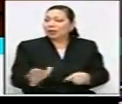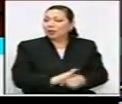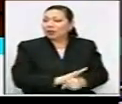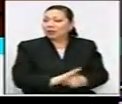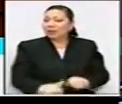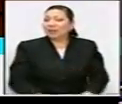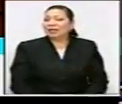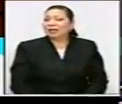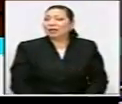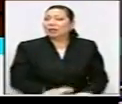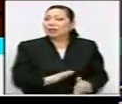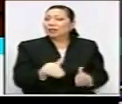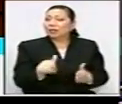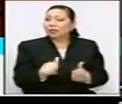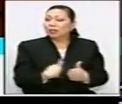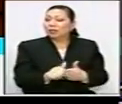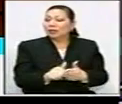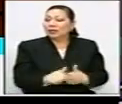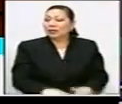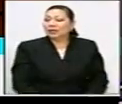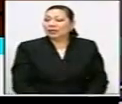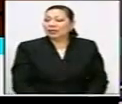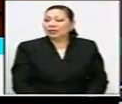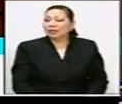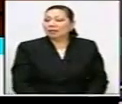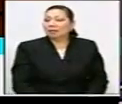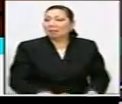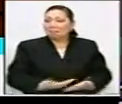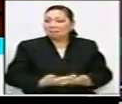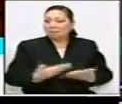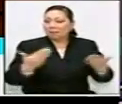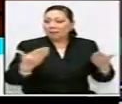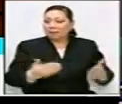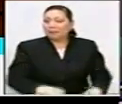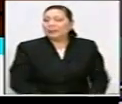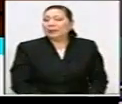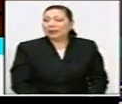dominio de todos los medios de prensa.